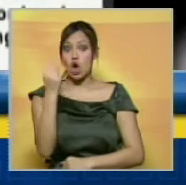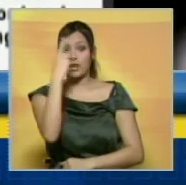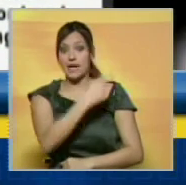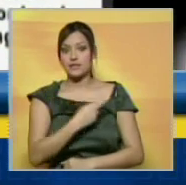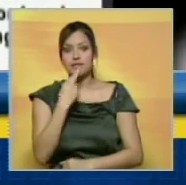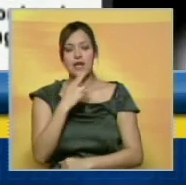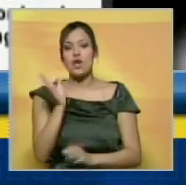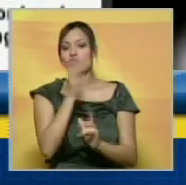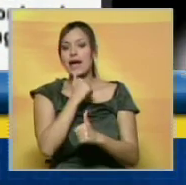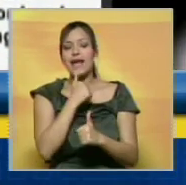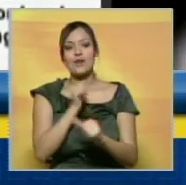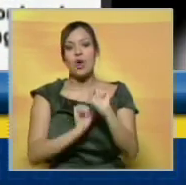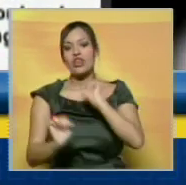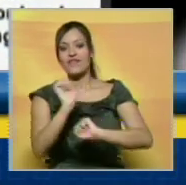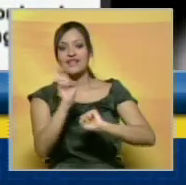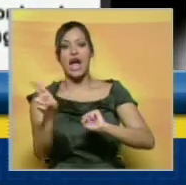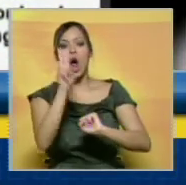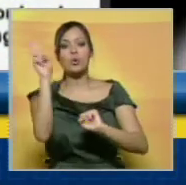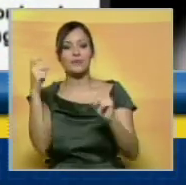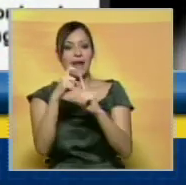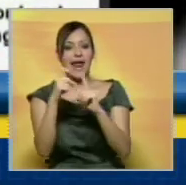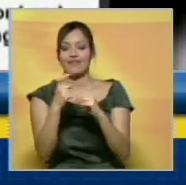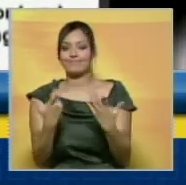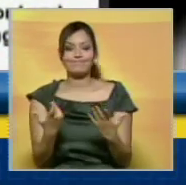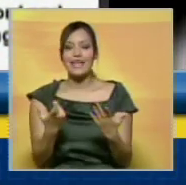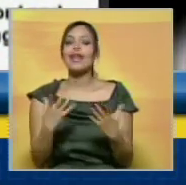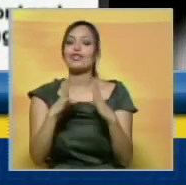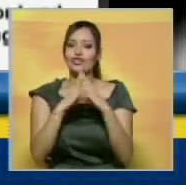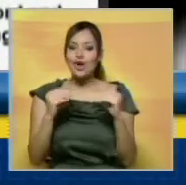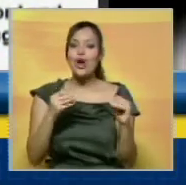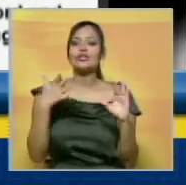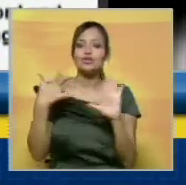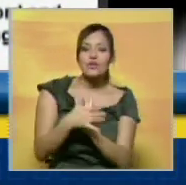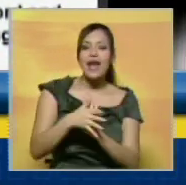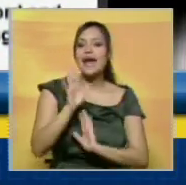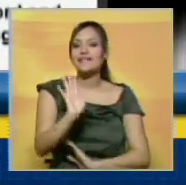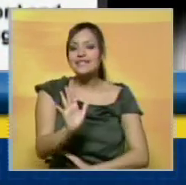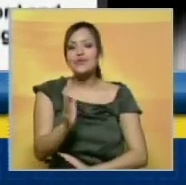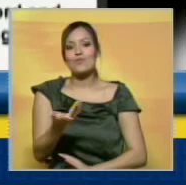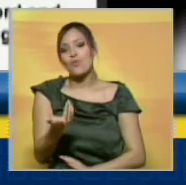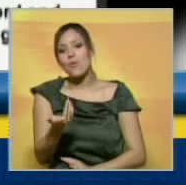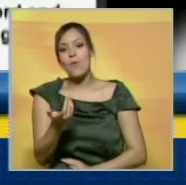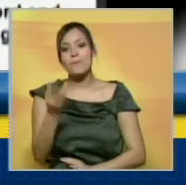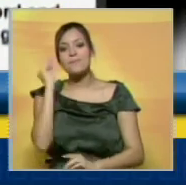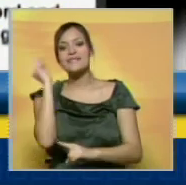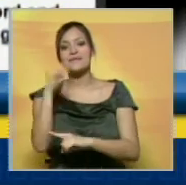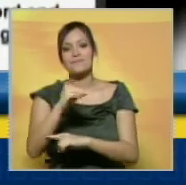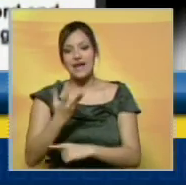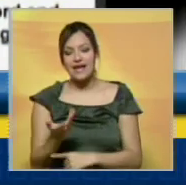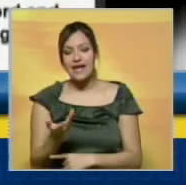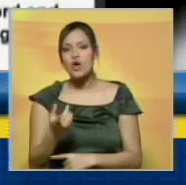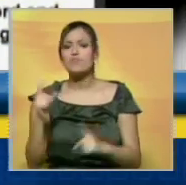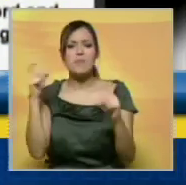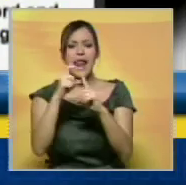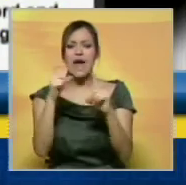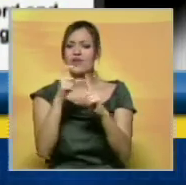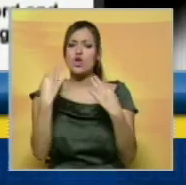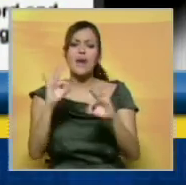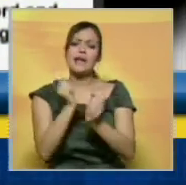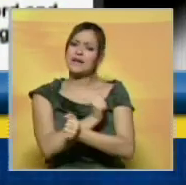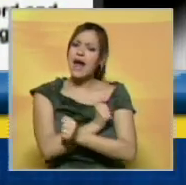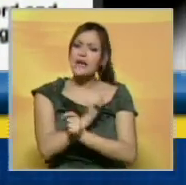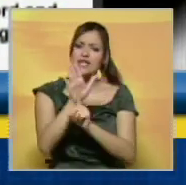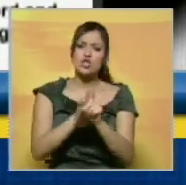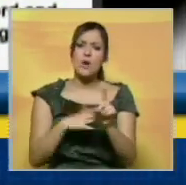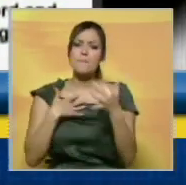No hay forma de defender el uso de la palabra. Todo fue un asunto de intención. La usé solo como una palabra de cariño hacia